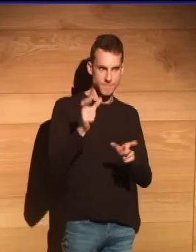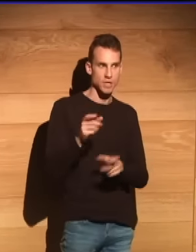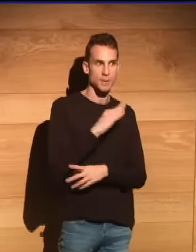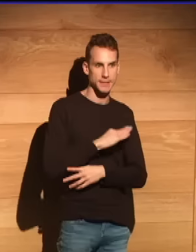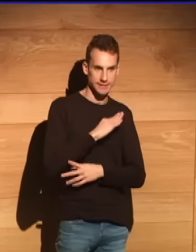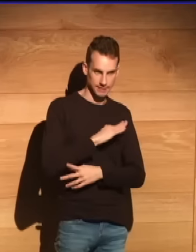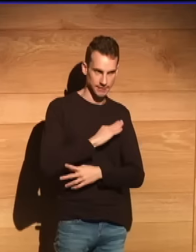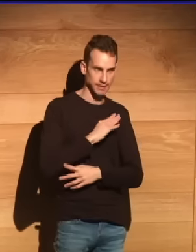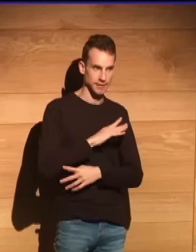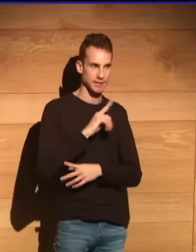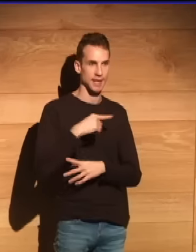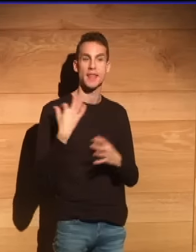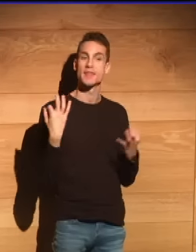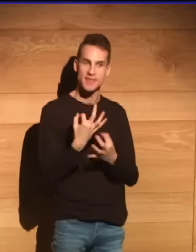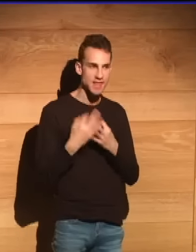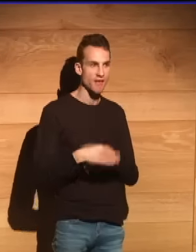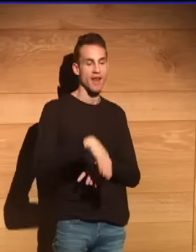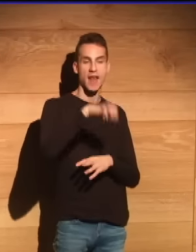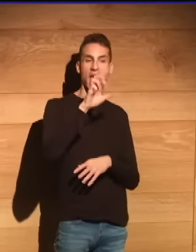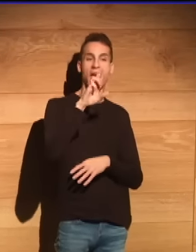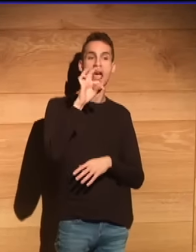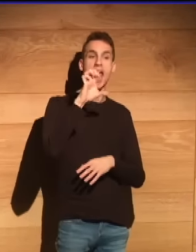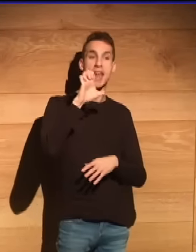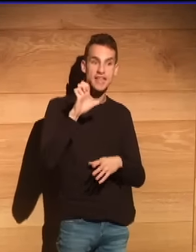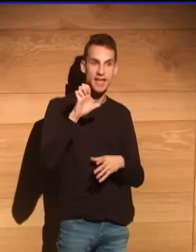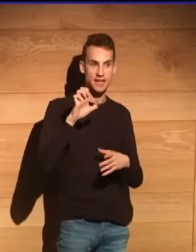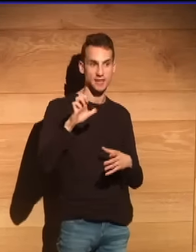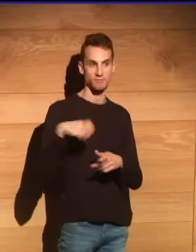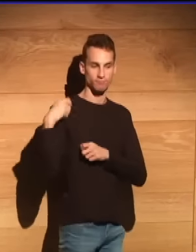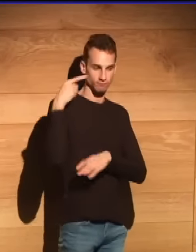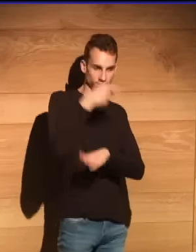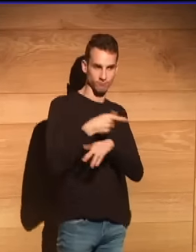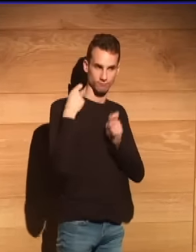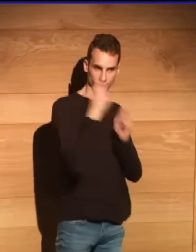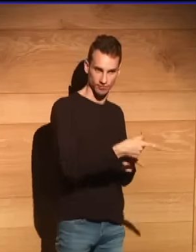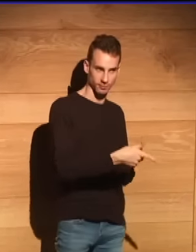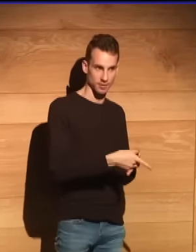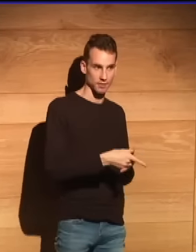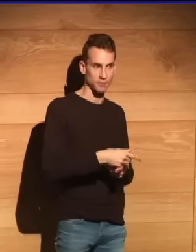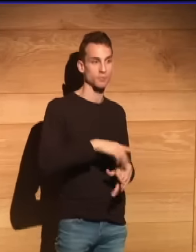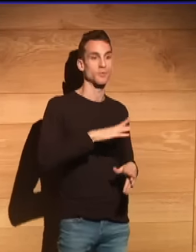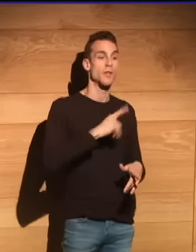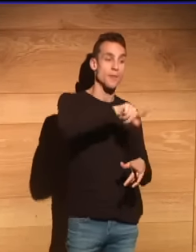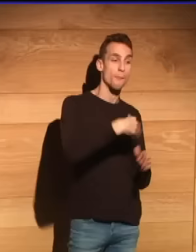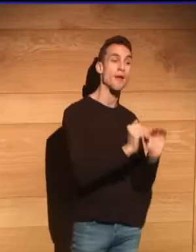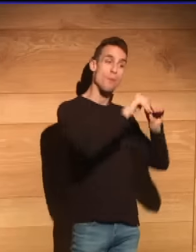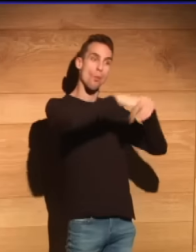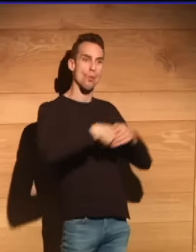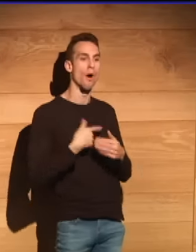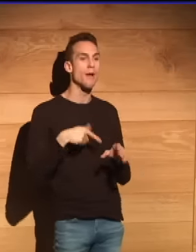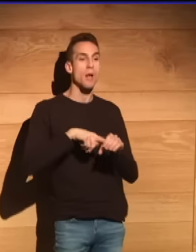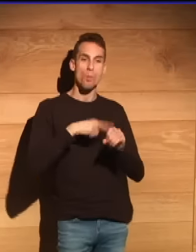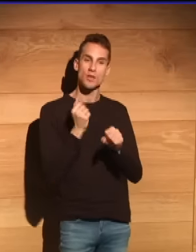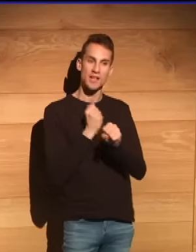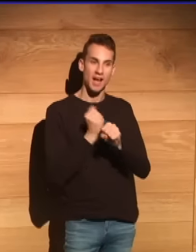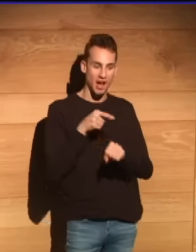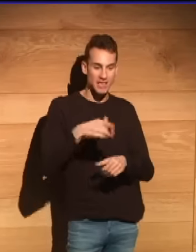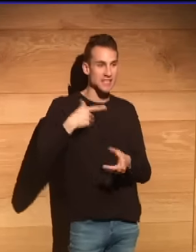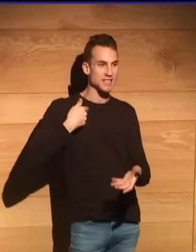ir a acogerse a un ERTE, cuando vuelvan, Dios lo quiera, a su puesto de trabajo, ese puesto de trabajo ha cambiado. Ese puesto de trabajo ya es